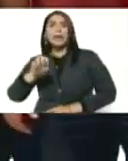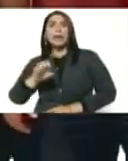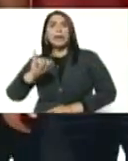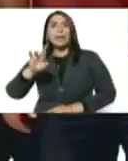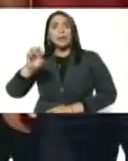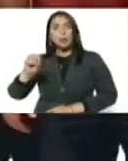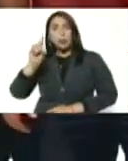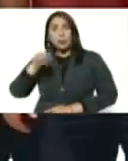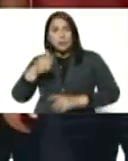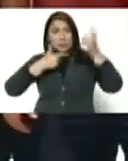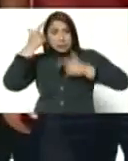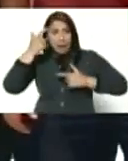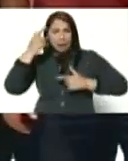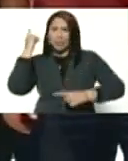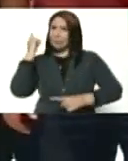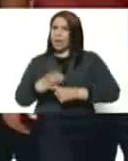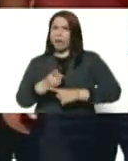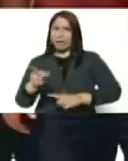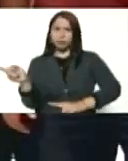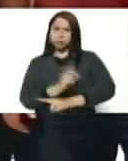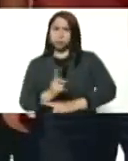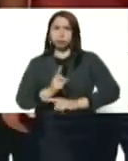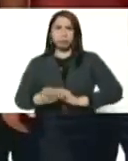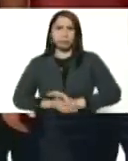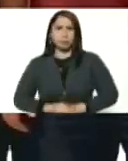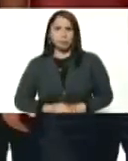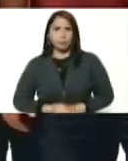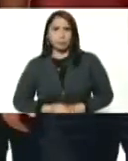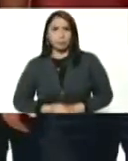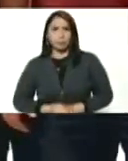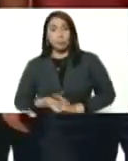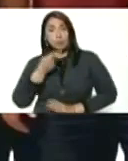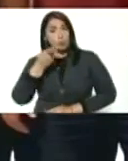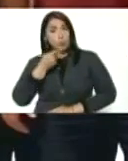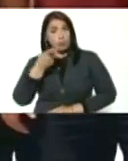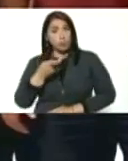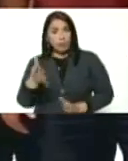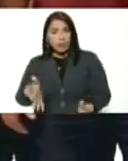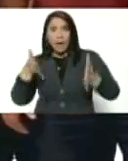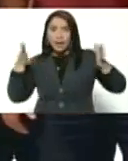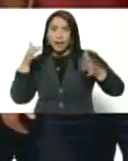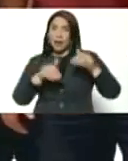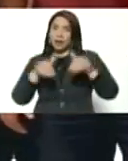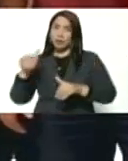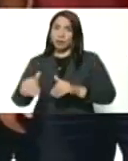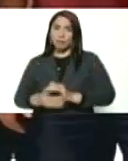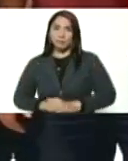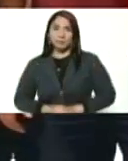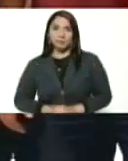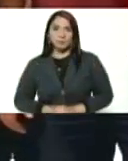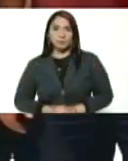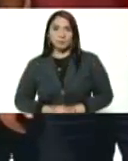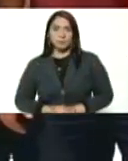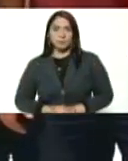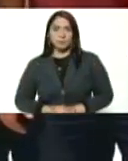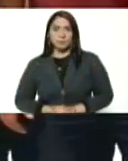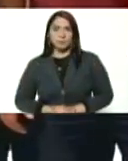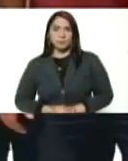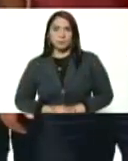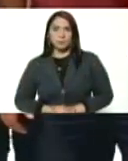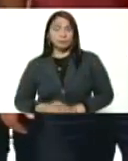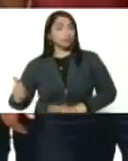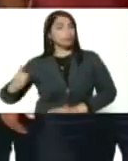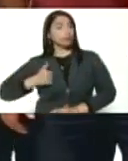ser eficientes políticamente para ganar las elecciones que se nos